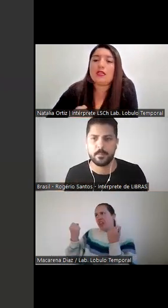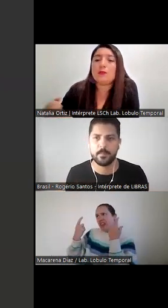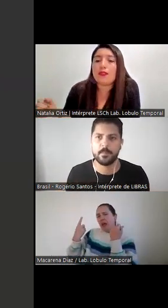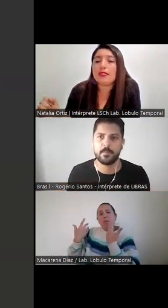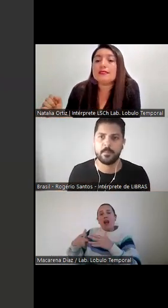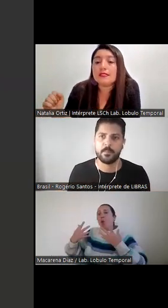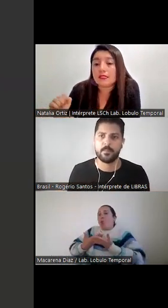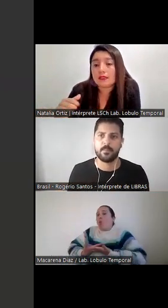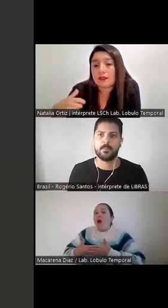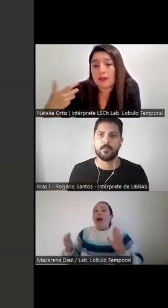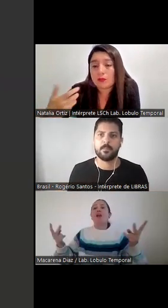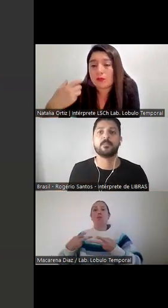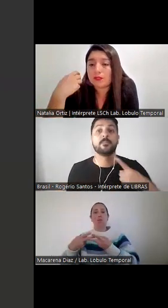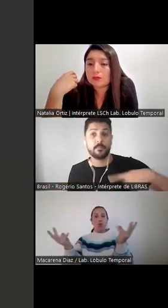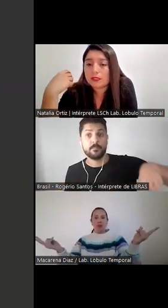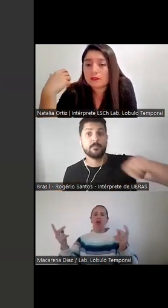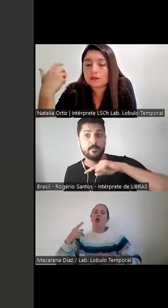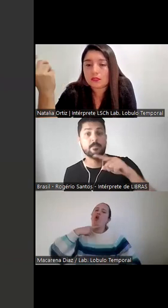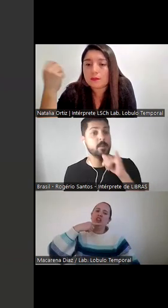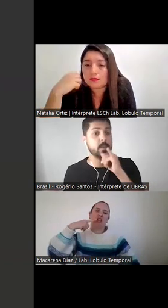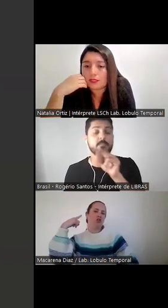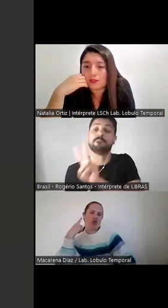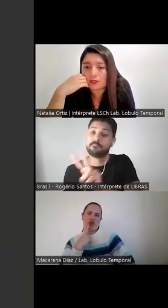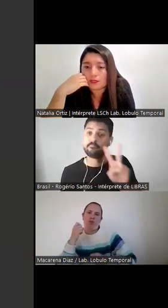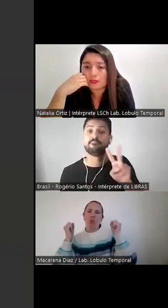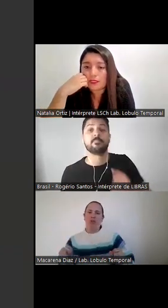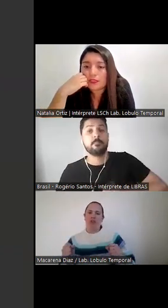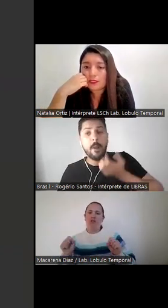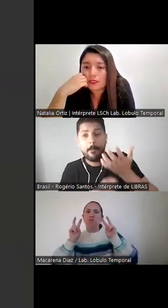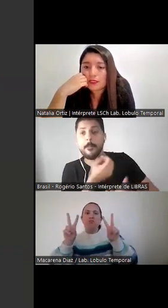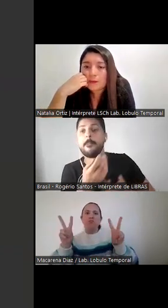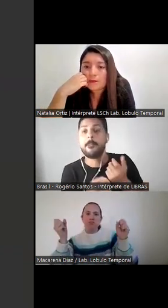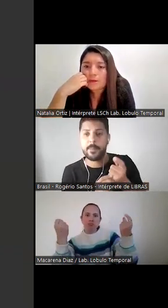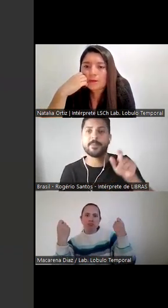Y quienes pueden enseñar el vernáculo visual son las personas sordas.